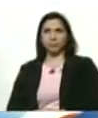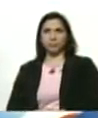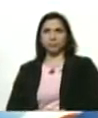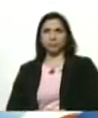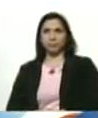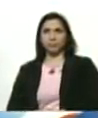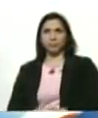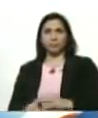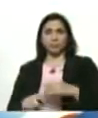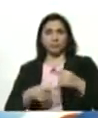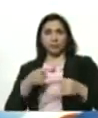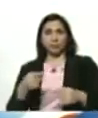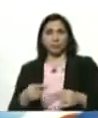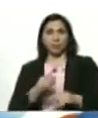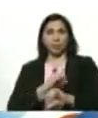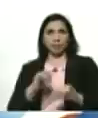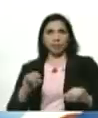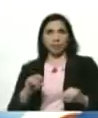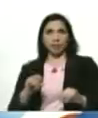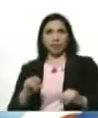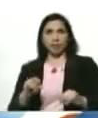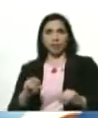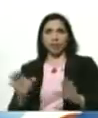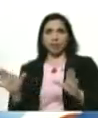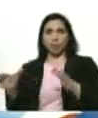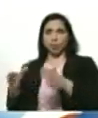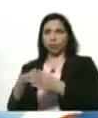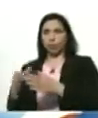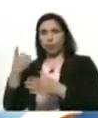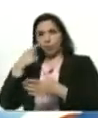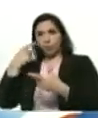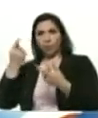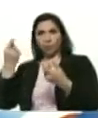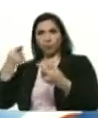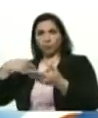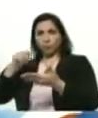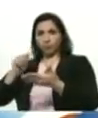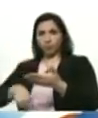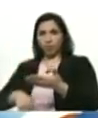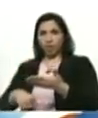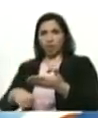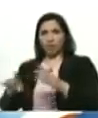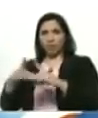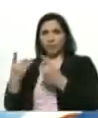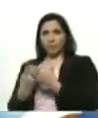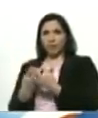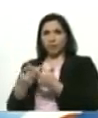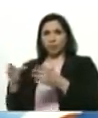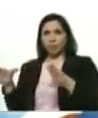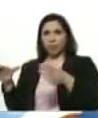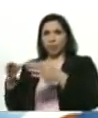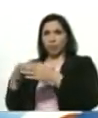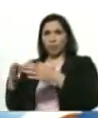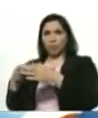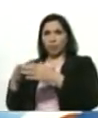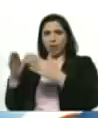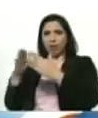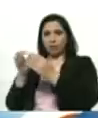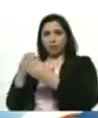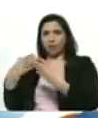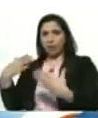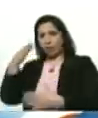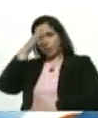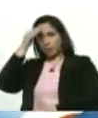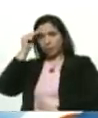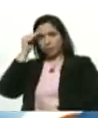y luego de la firma en el despacho oval de las nuevas sanciones dice este portal que debe ser la